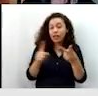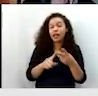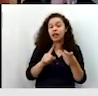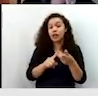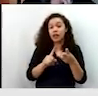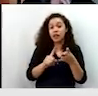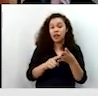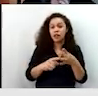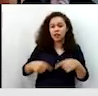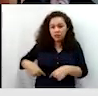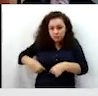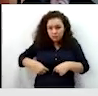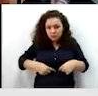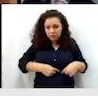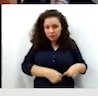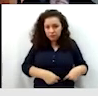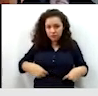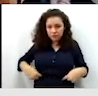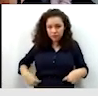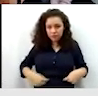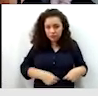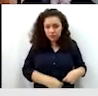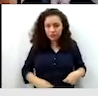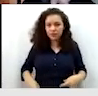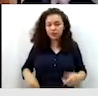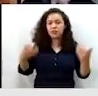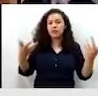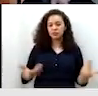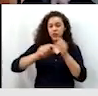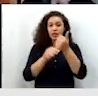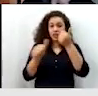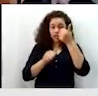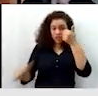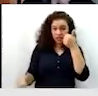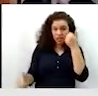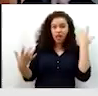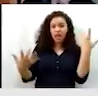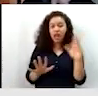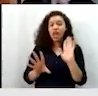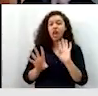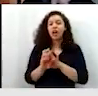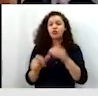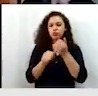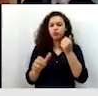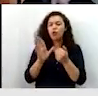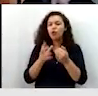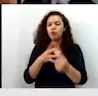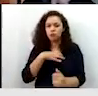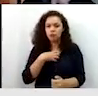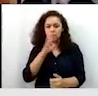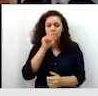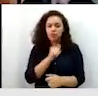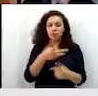tubo digestivo, es decir, pueden tener cuadros de diarrea, después estreñimientos, diarreas, en este caso que son